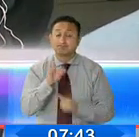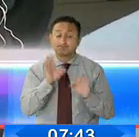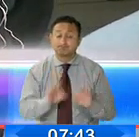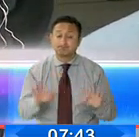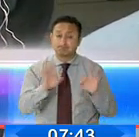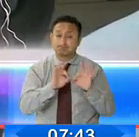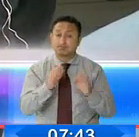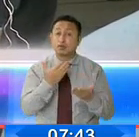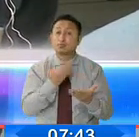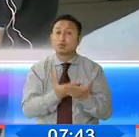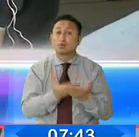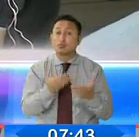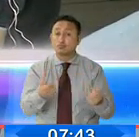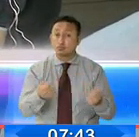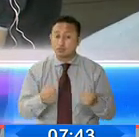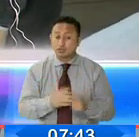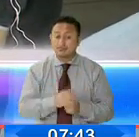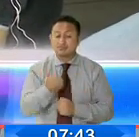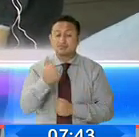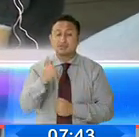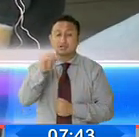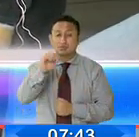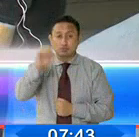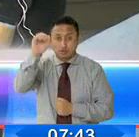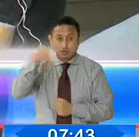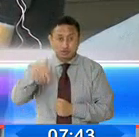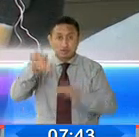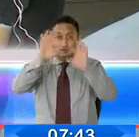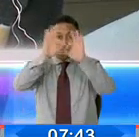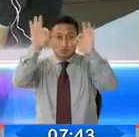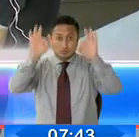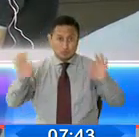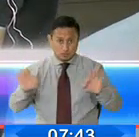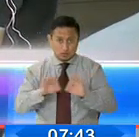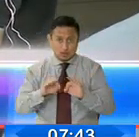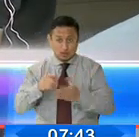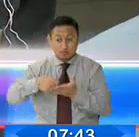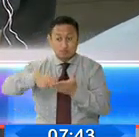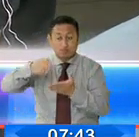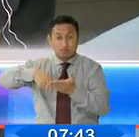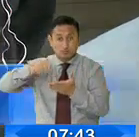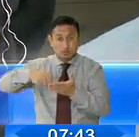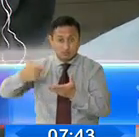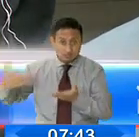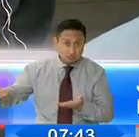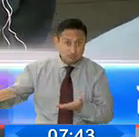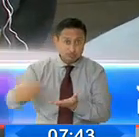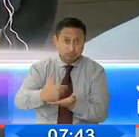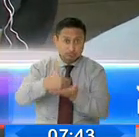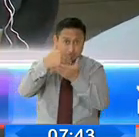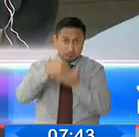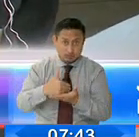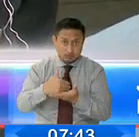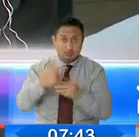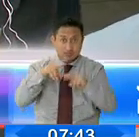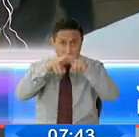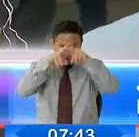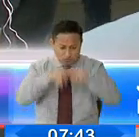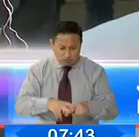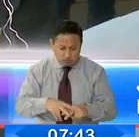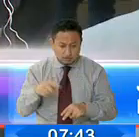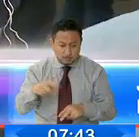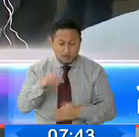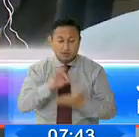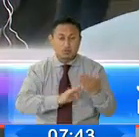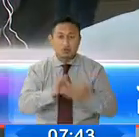que nos proporcione a nosotros el 10% de los formularios de firmas recogidas para dar vida jurídica